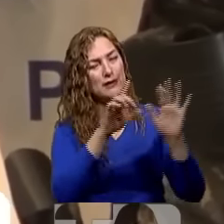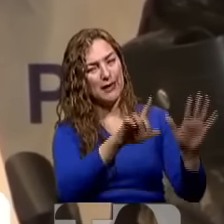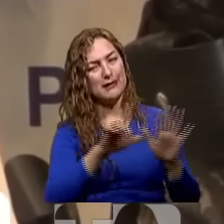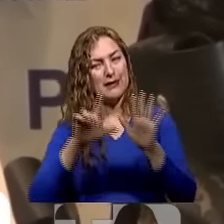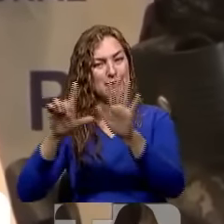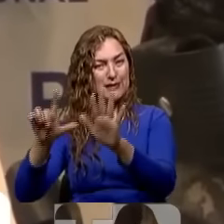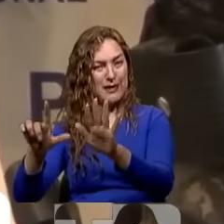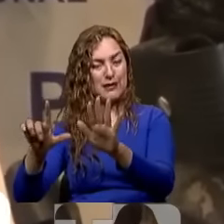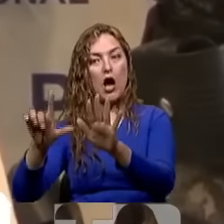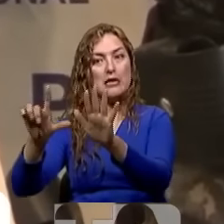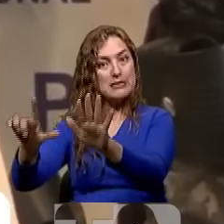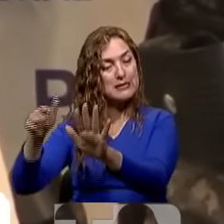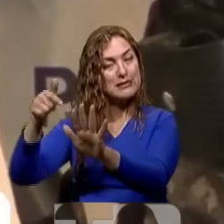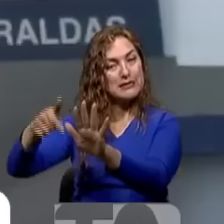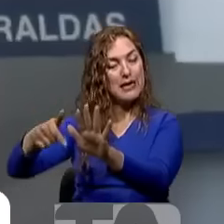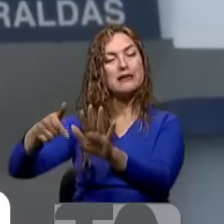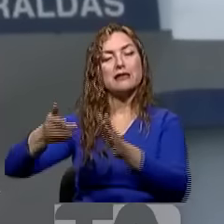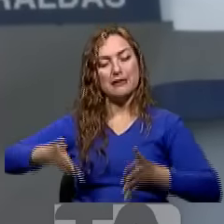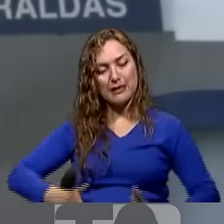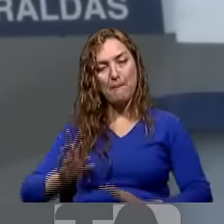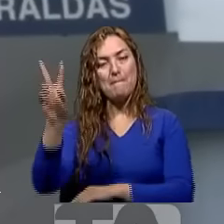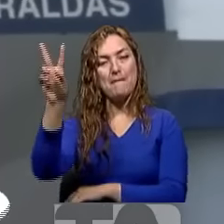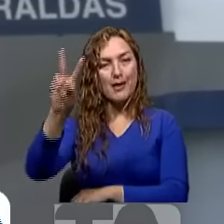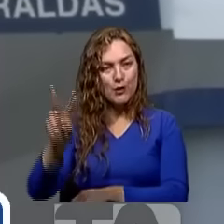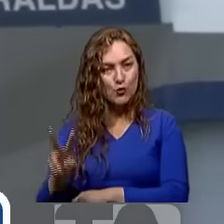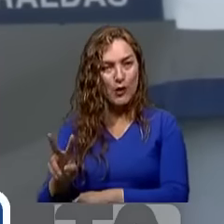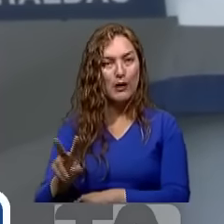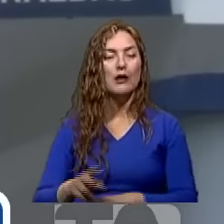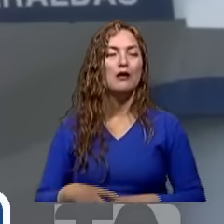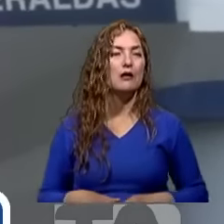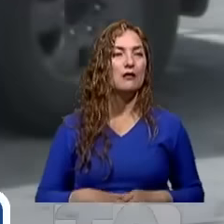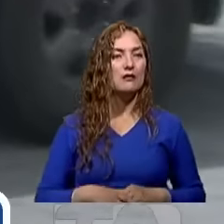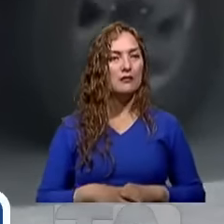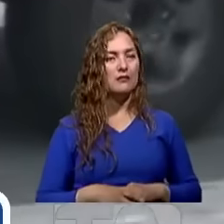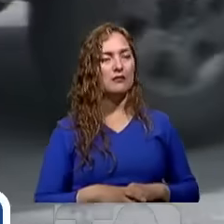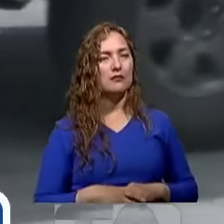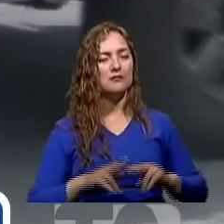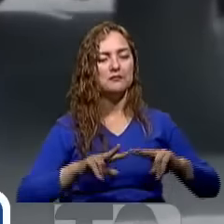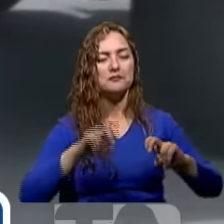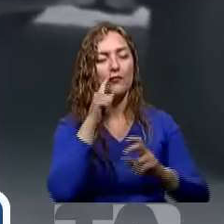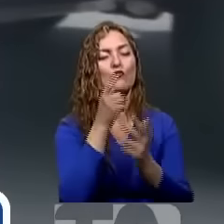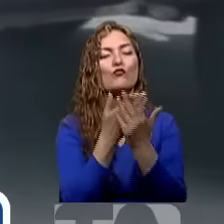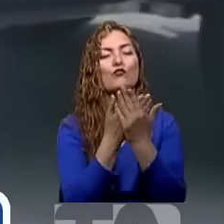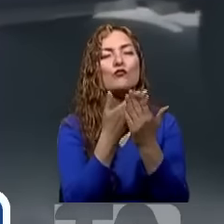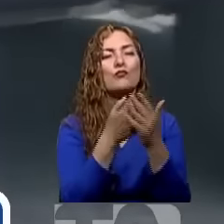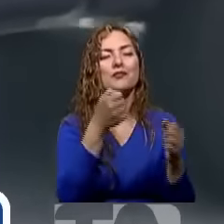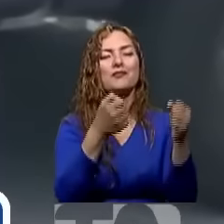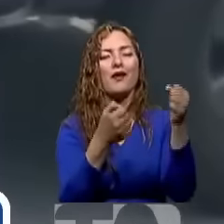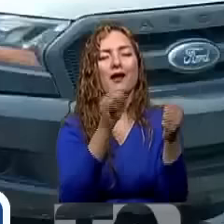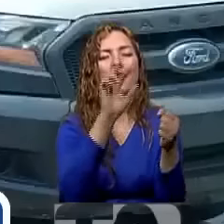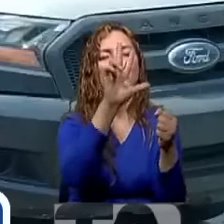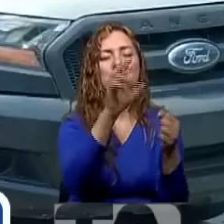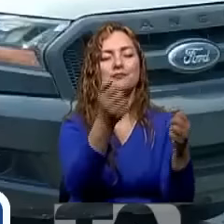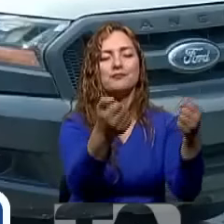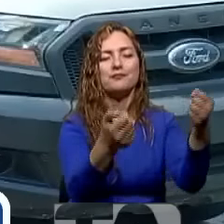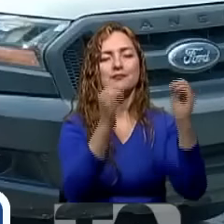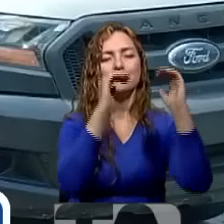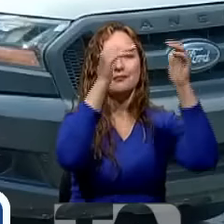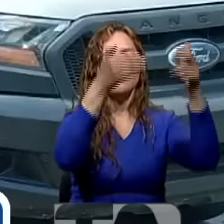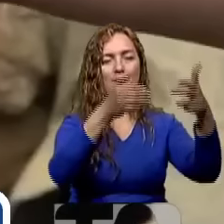nacionalidad venezolana. Entre los indicios asociativos aprendidos constan 3 vehículos tipo camión, una